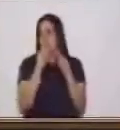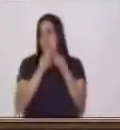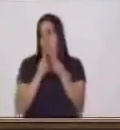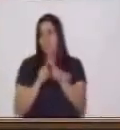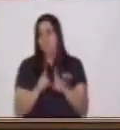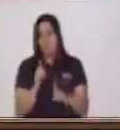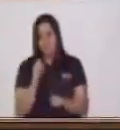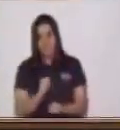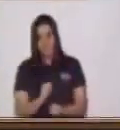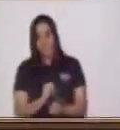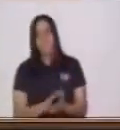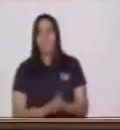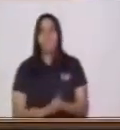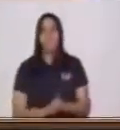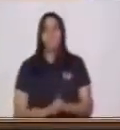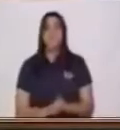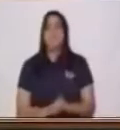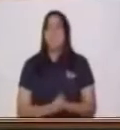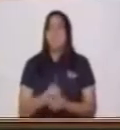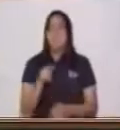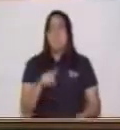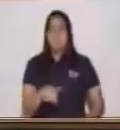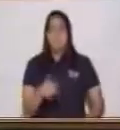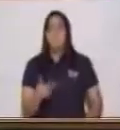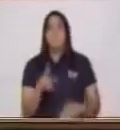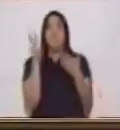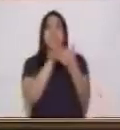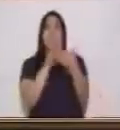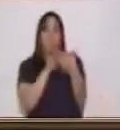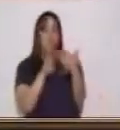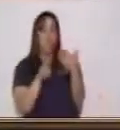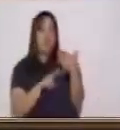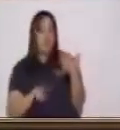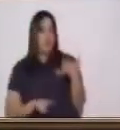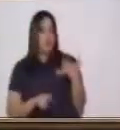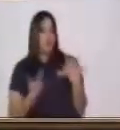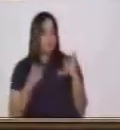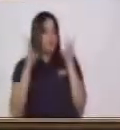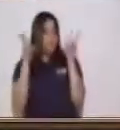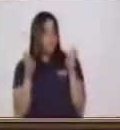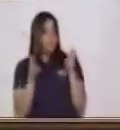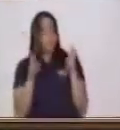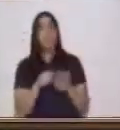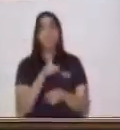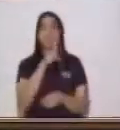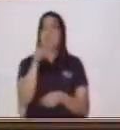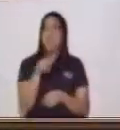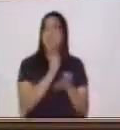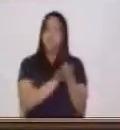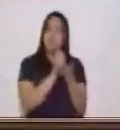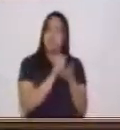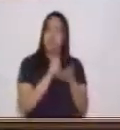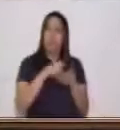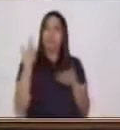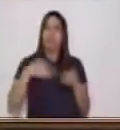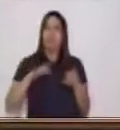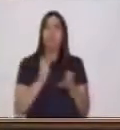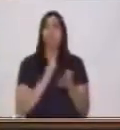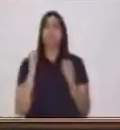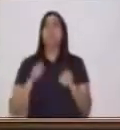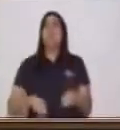letras. En este momento te voy a leer un texto y necesito que donde estés anotando puedas